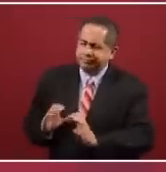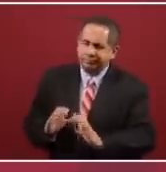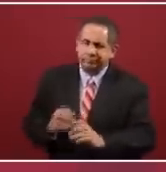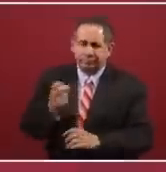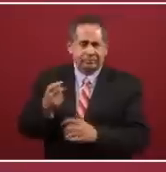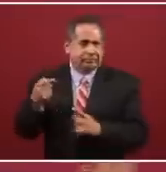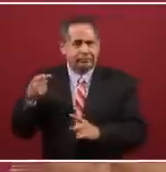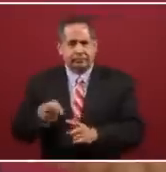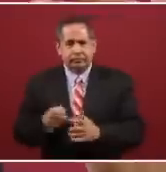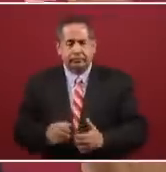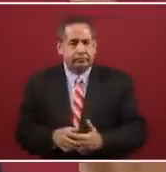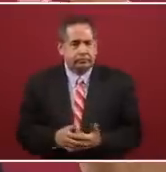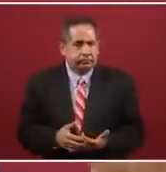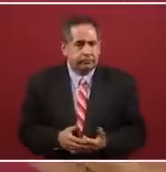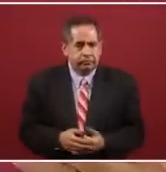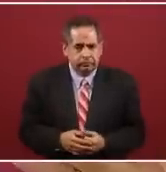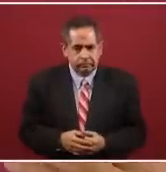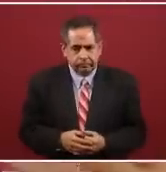Es que